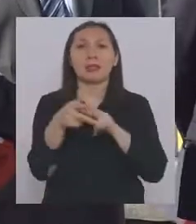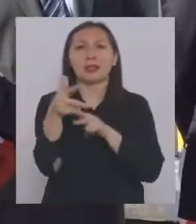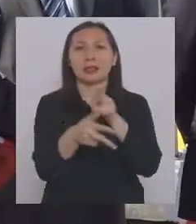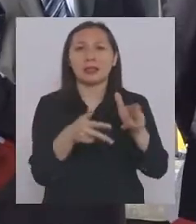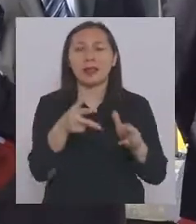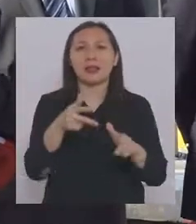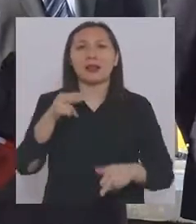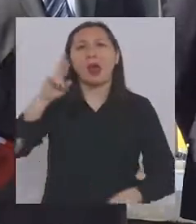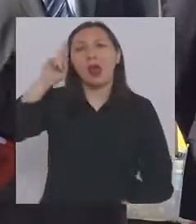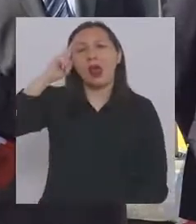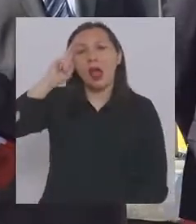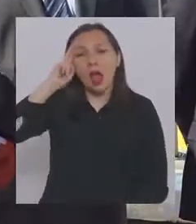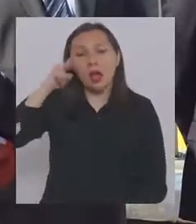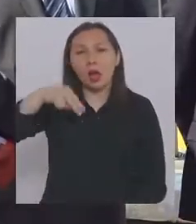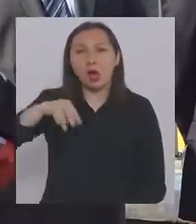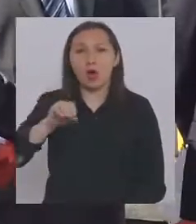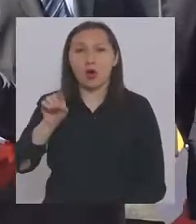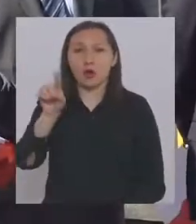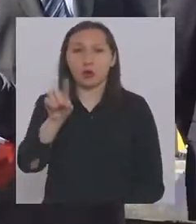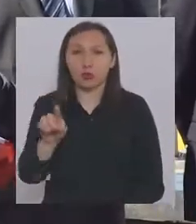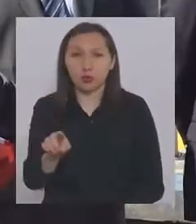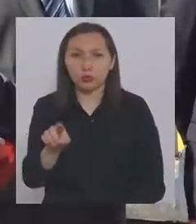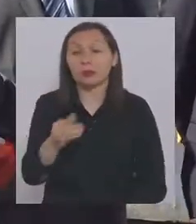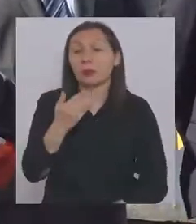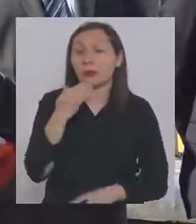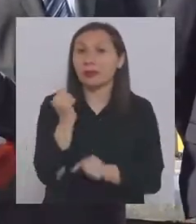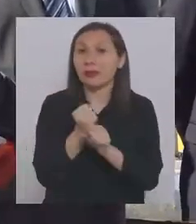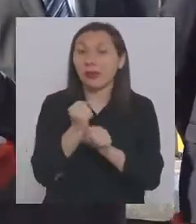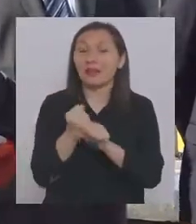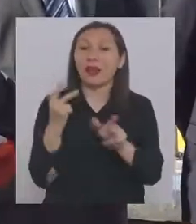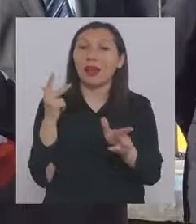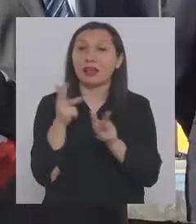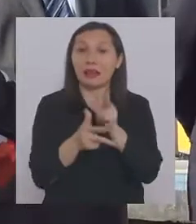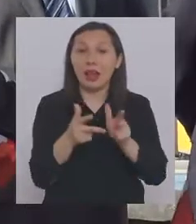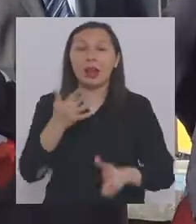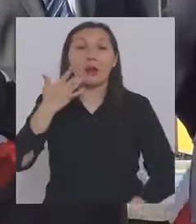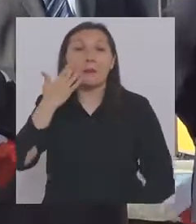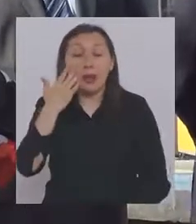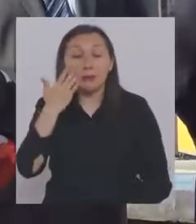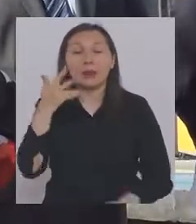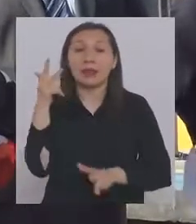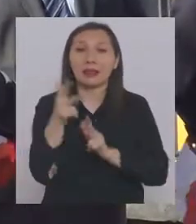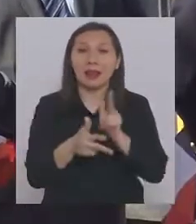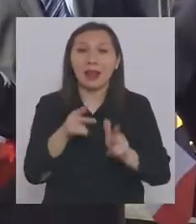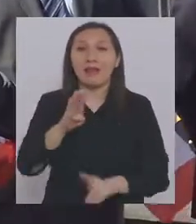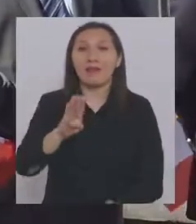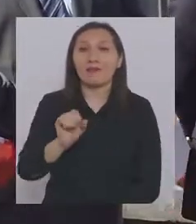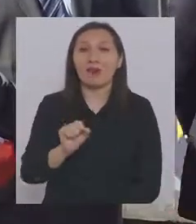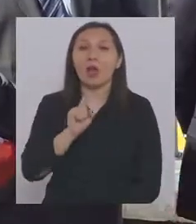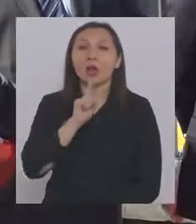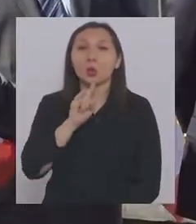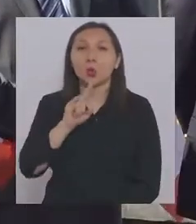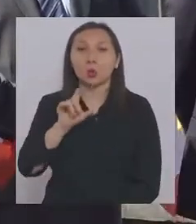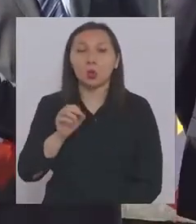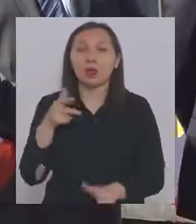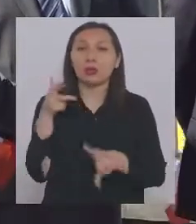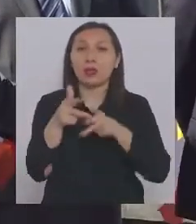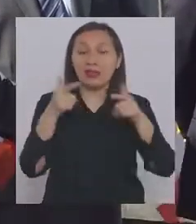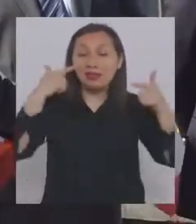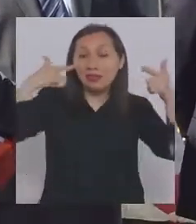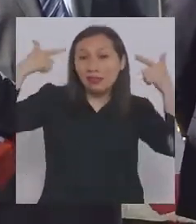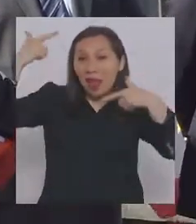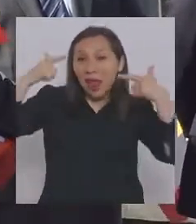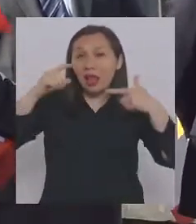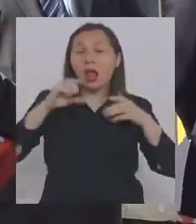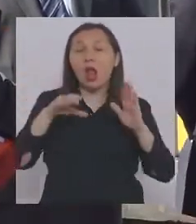tren a Rancagua, el tren a Nos, estamos trabajando en el tren a Melipilla, en el tren a Batuco, el tren Talca-Constitución,